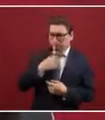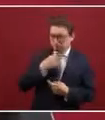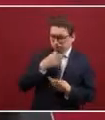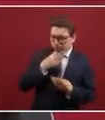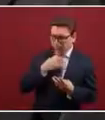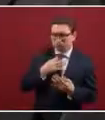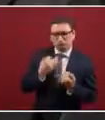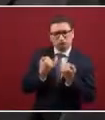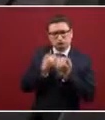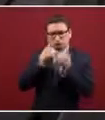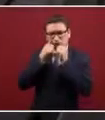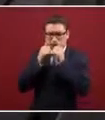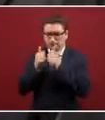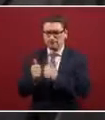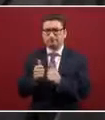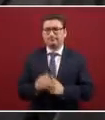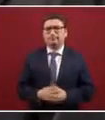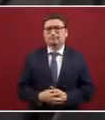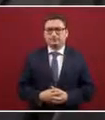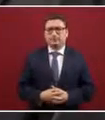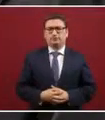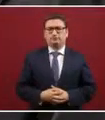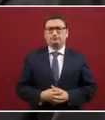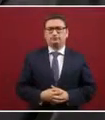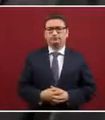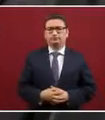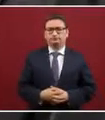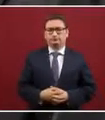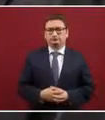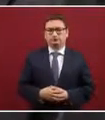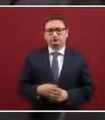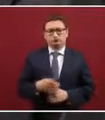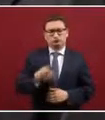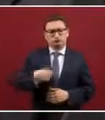Y estamos pues en sintonía.